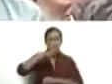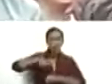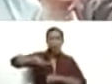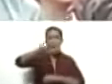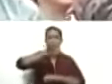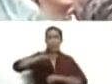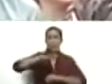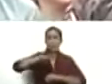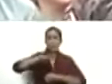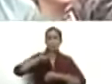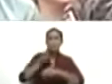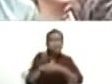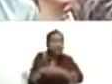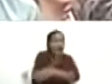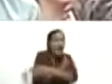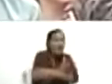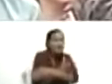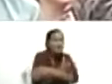preparado